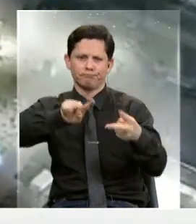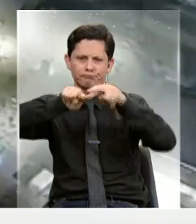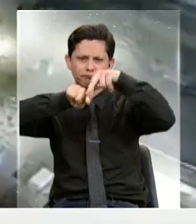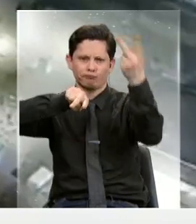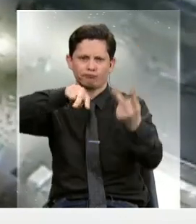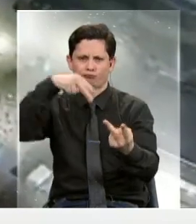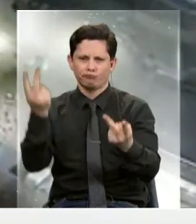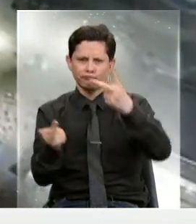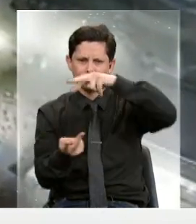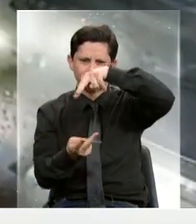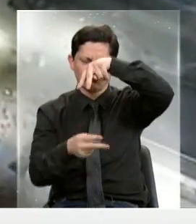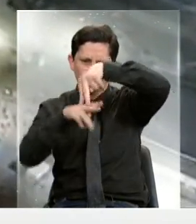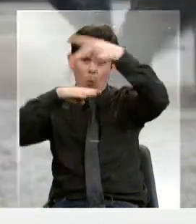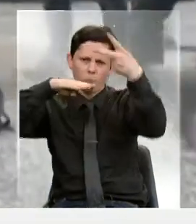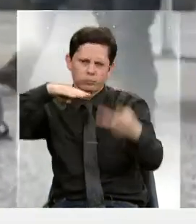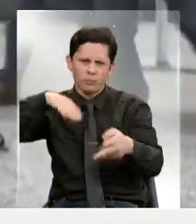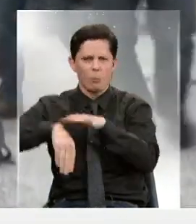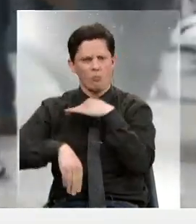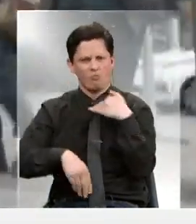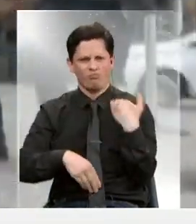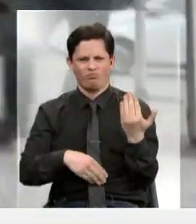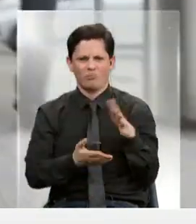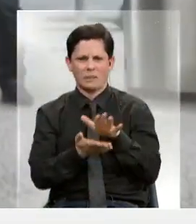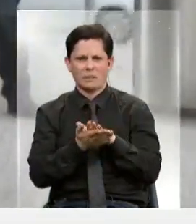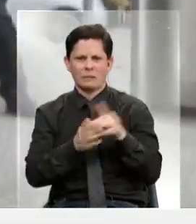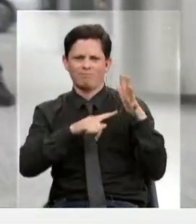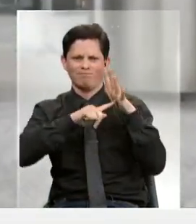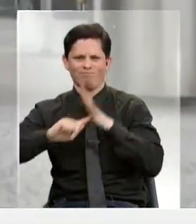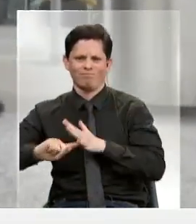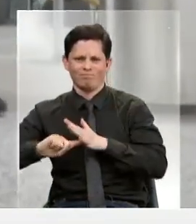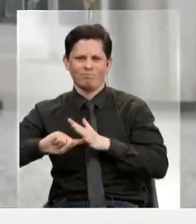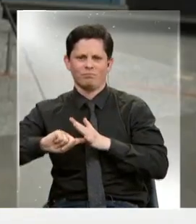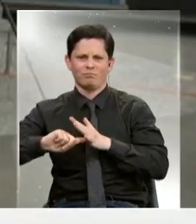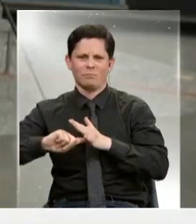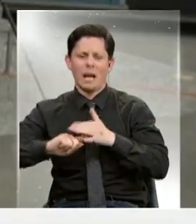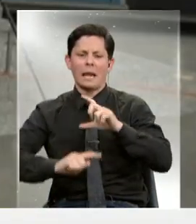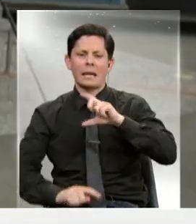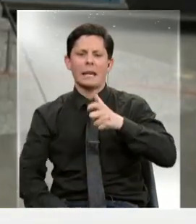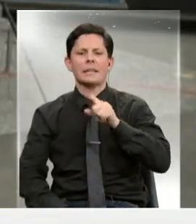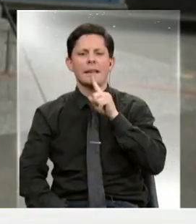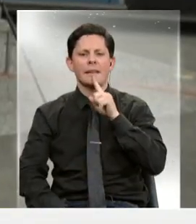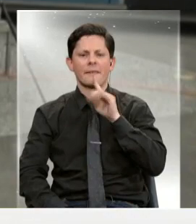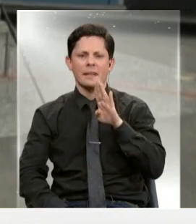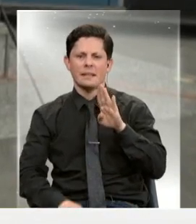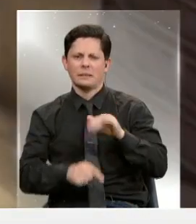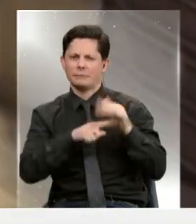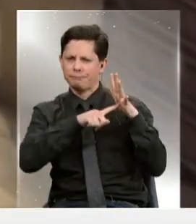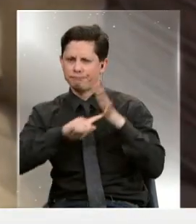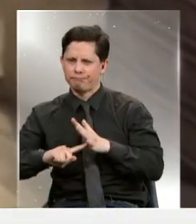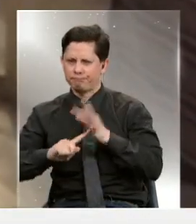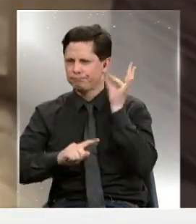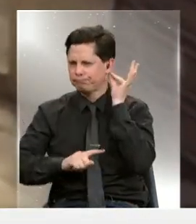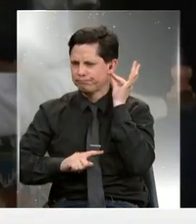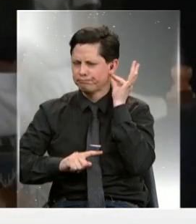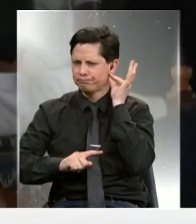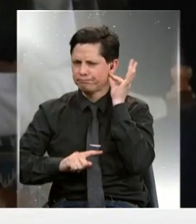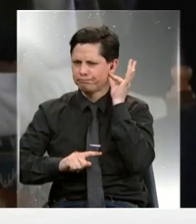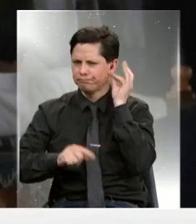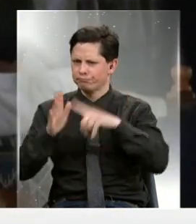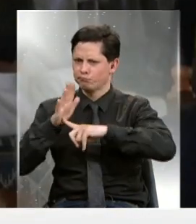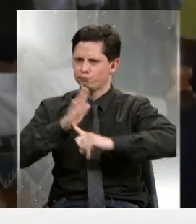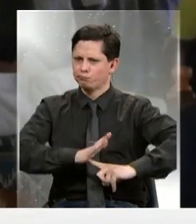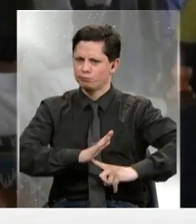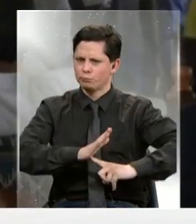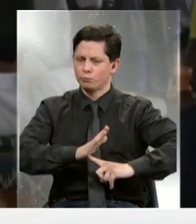construcción de los estadios y la discriminación a personas LGBTIQ+, migrantes y mujeres, lo que se suma a fuertes